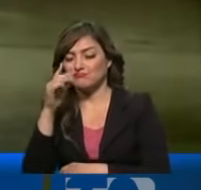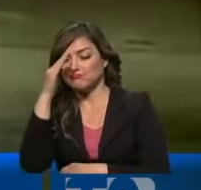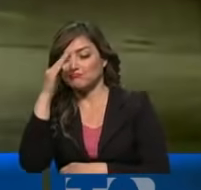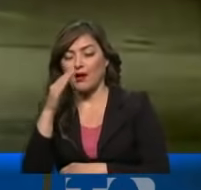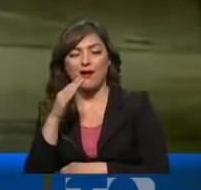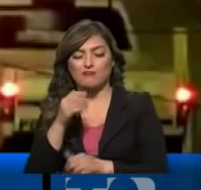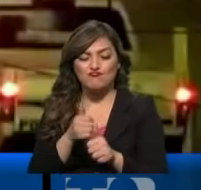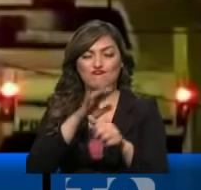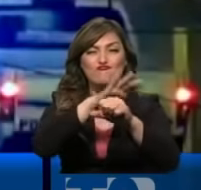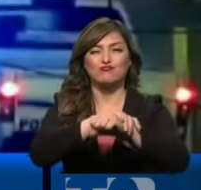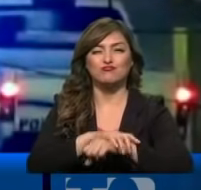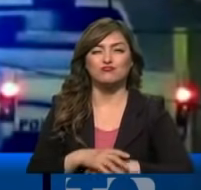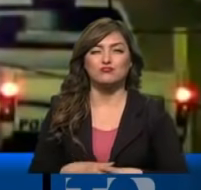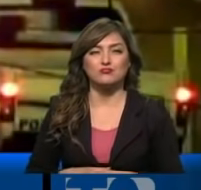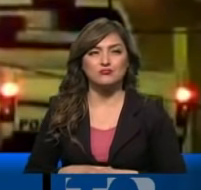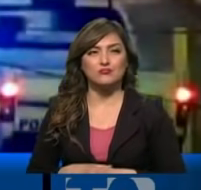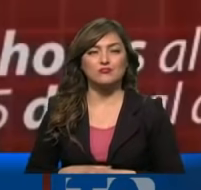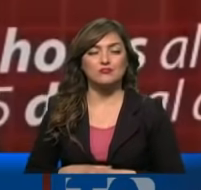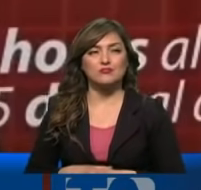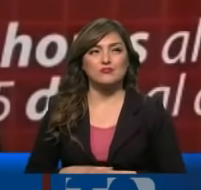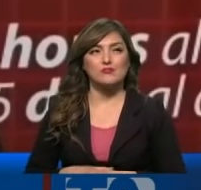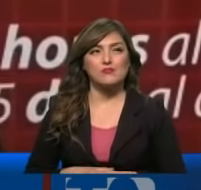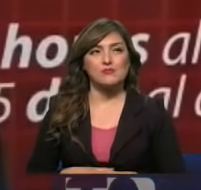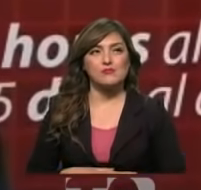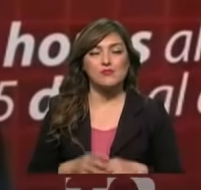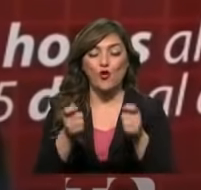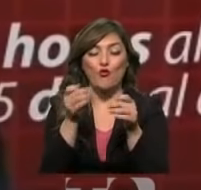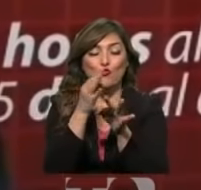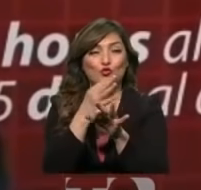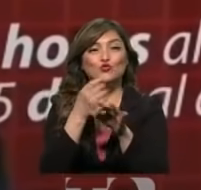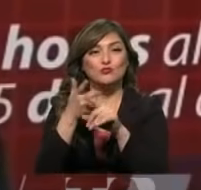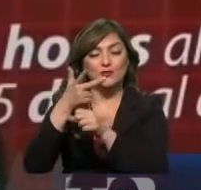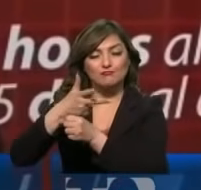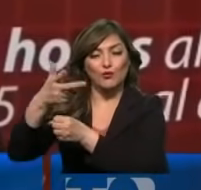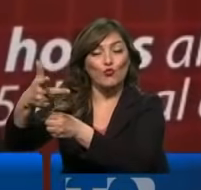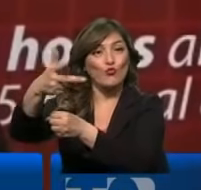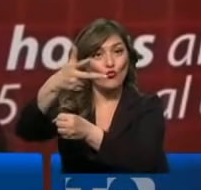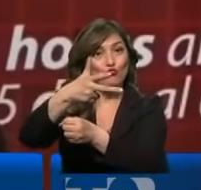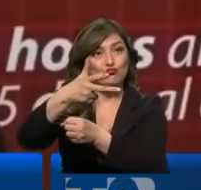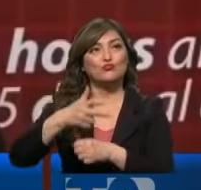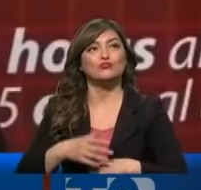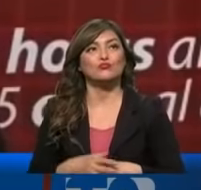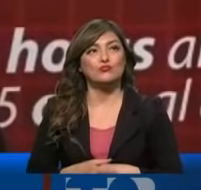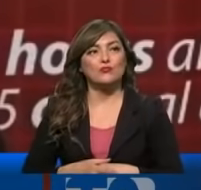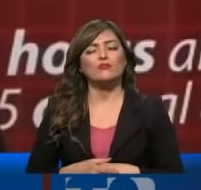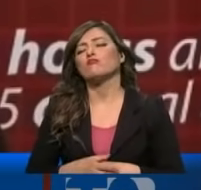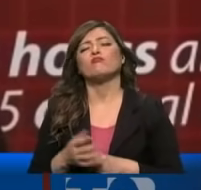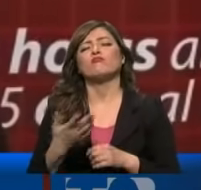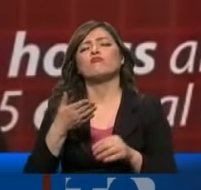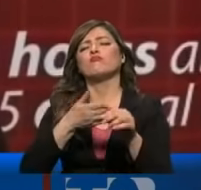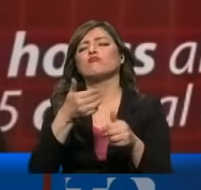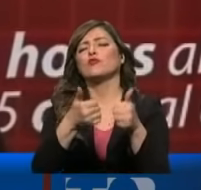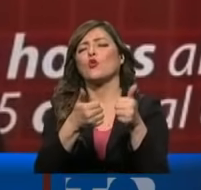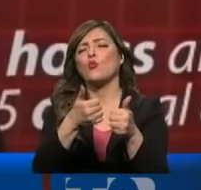policiales detuvieron a los infractores. La operatividad de los puntos de videovigilancia fijos y móviles están para apoyar el trabajo